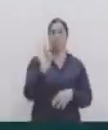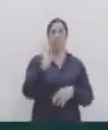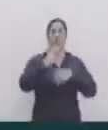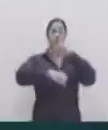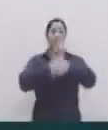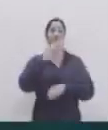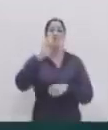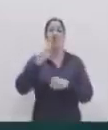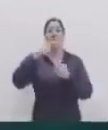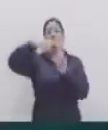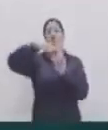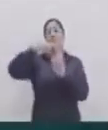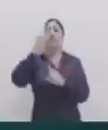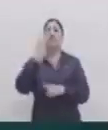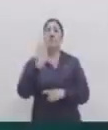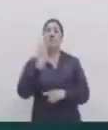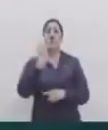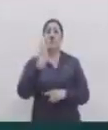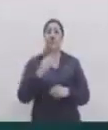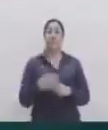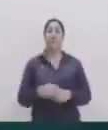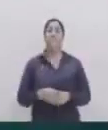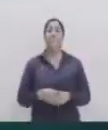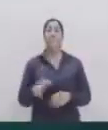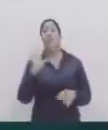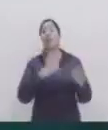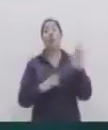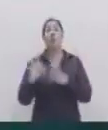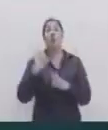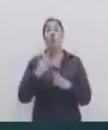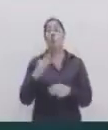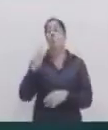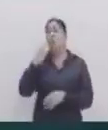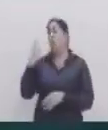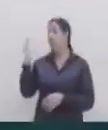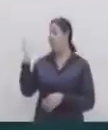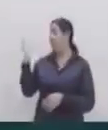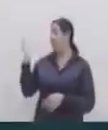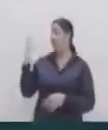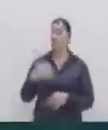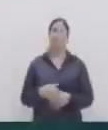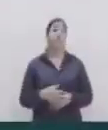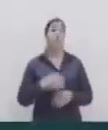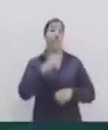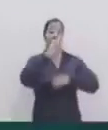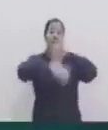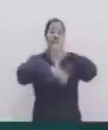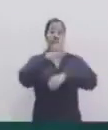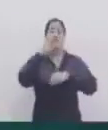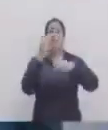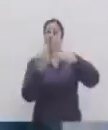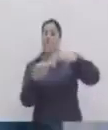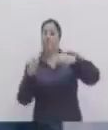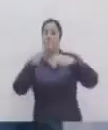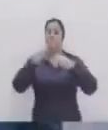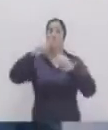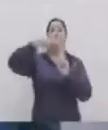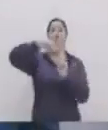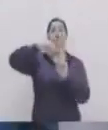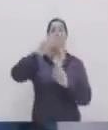3, o hierro más 2.